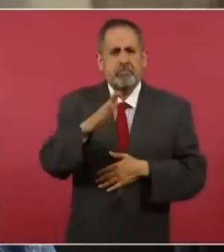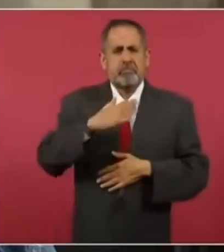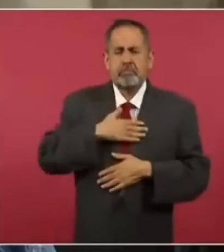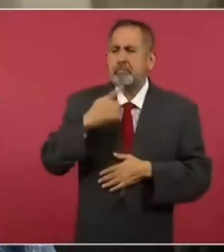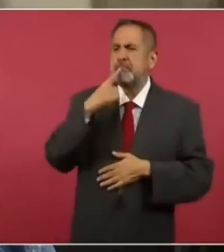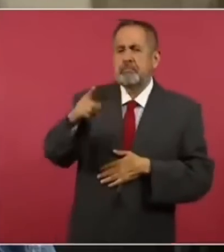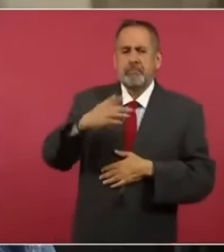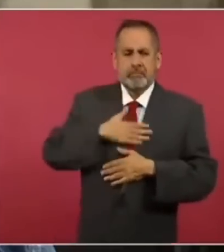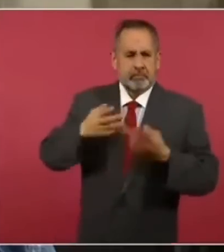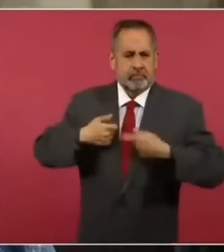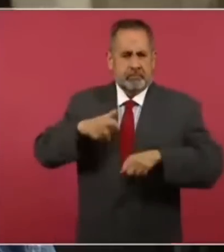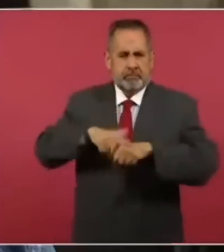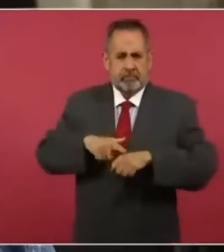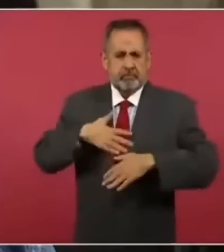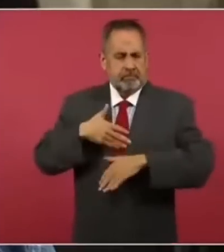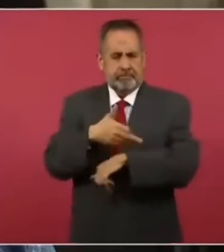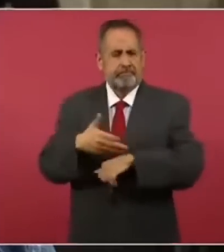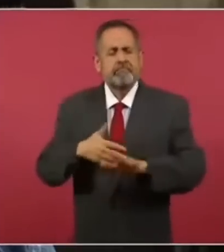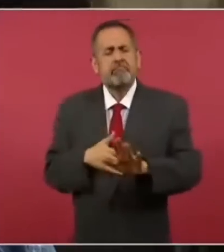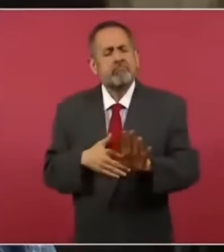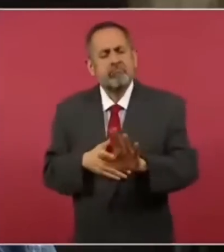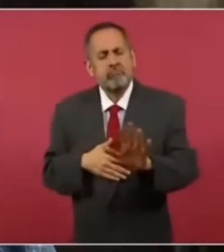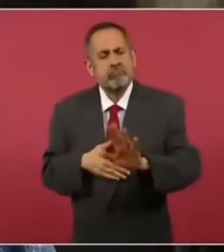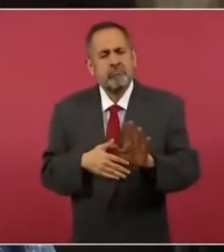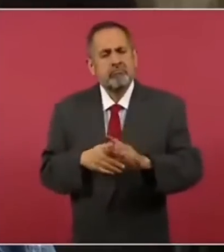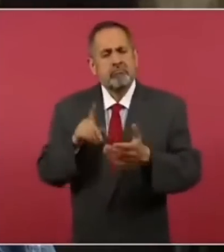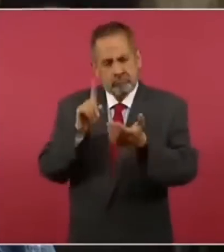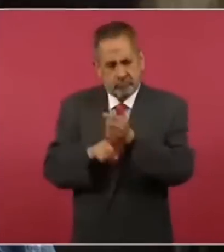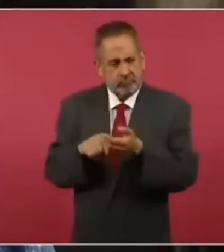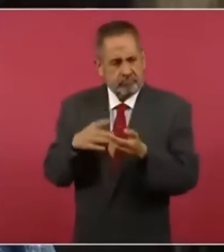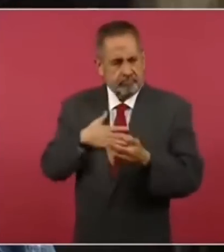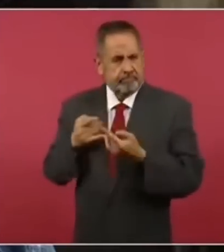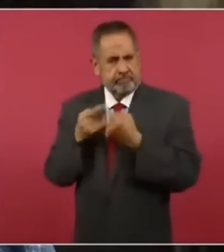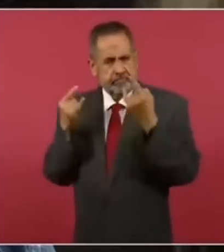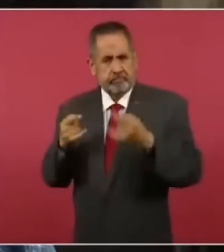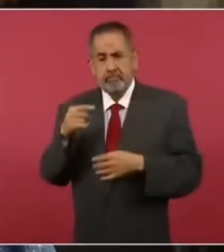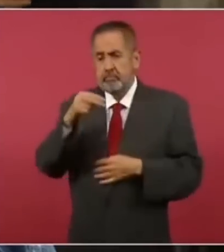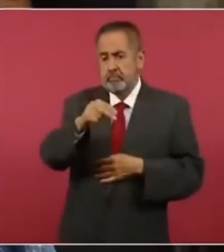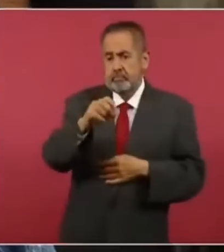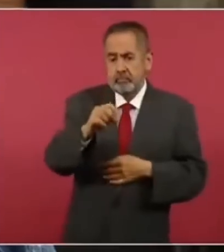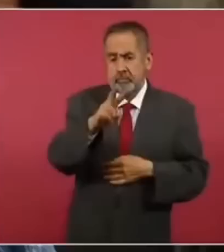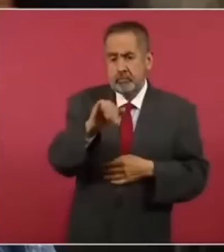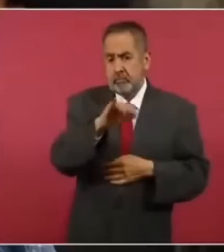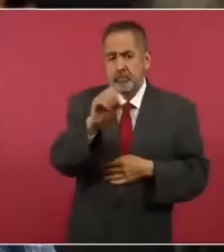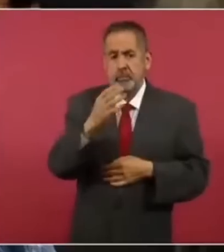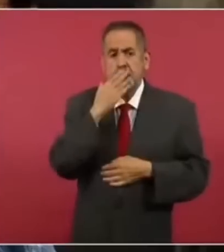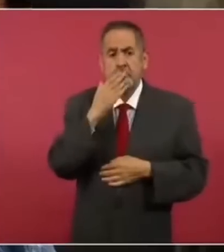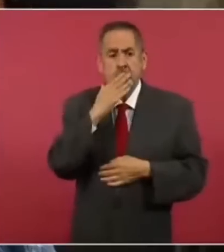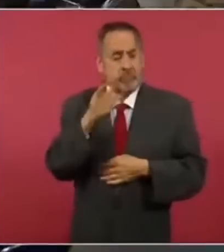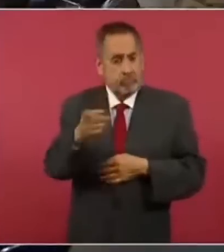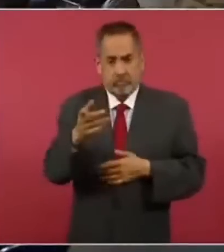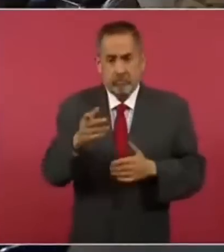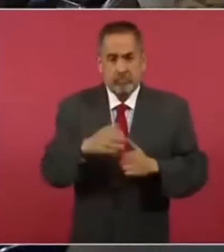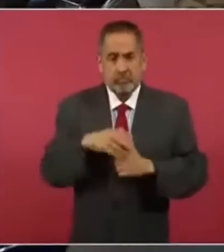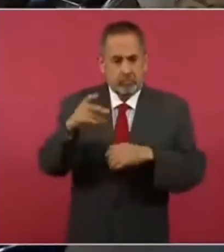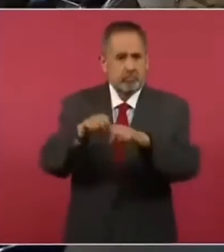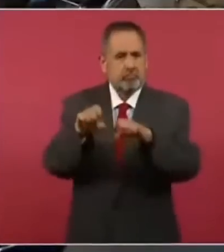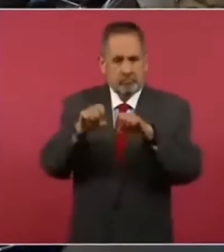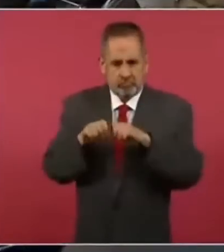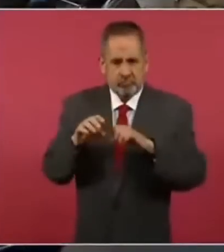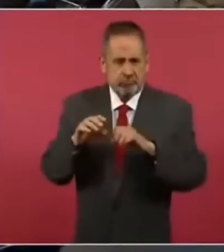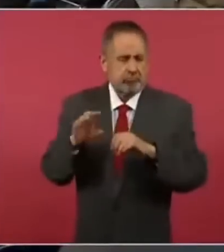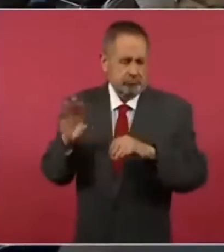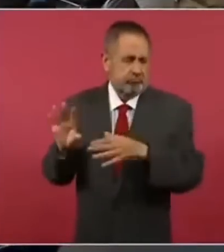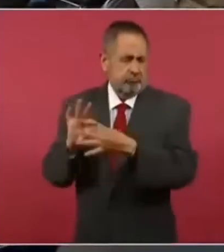una denuncia personal o familiar, pero este caso en Navojoa, Sonora, su equipo le puede